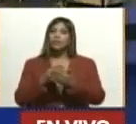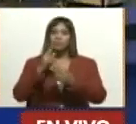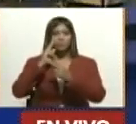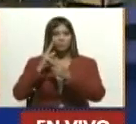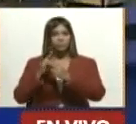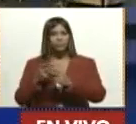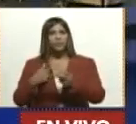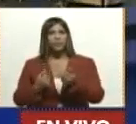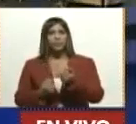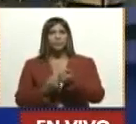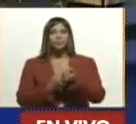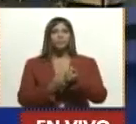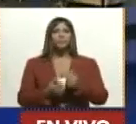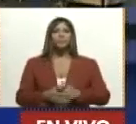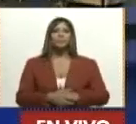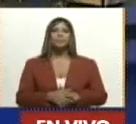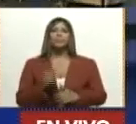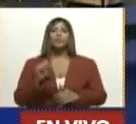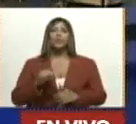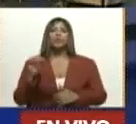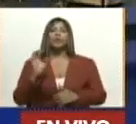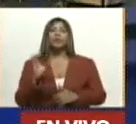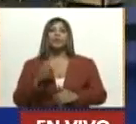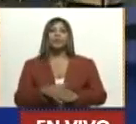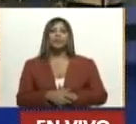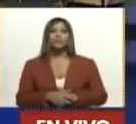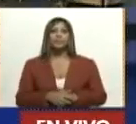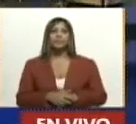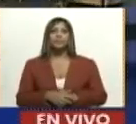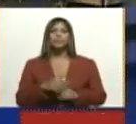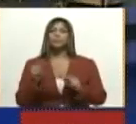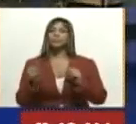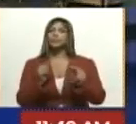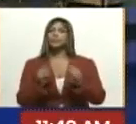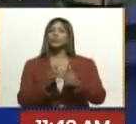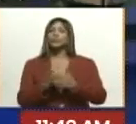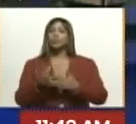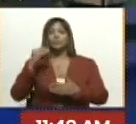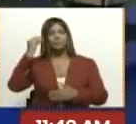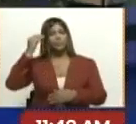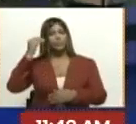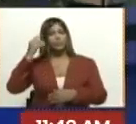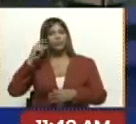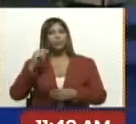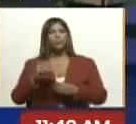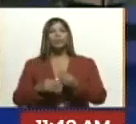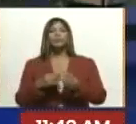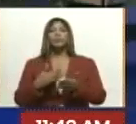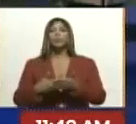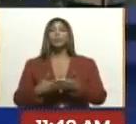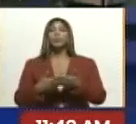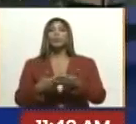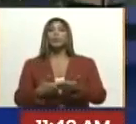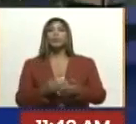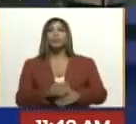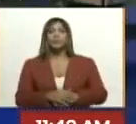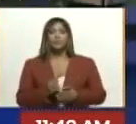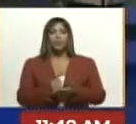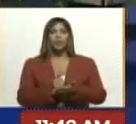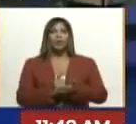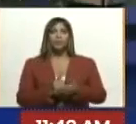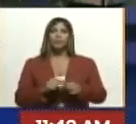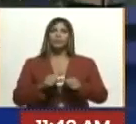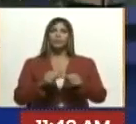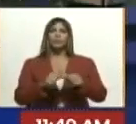su compañía hoy en Caracas para conversar, analizar y generar propuestas que nos ayuden a